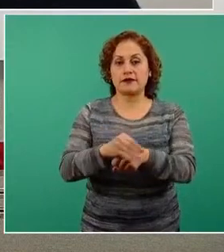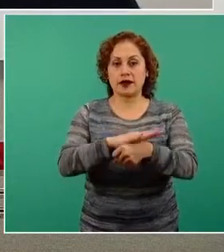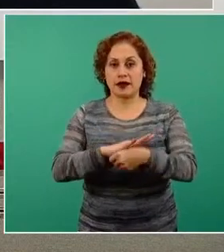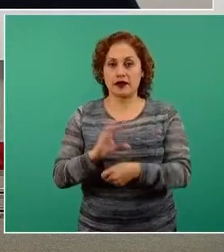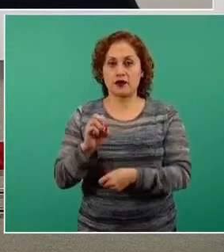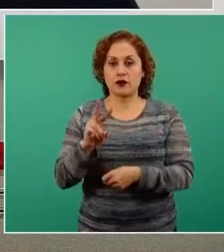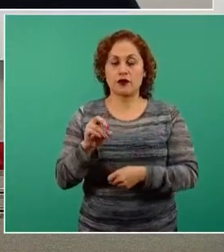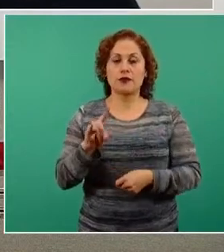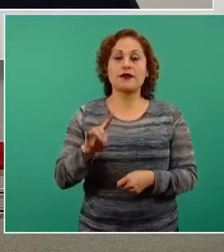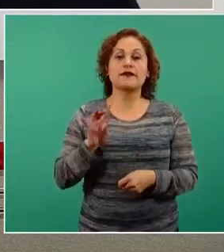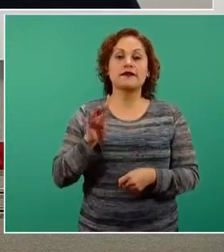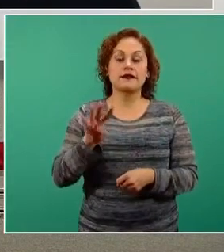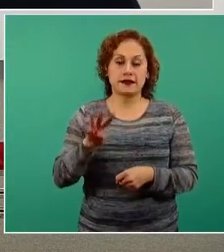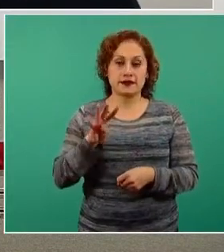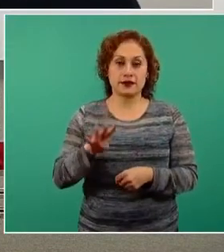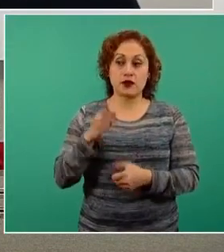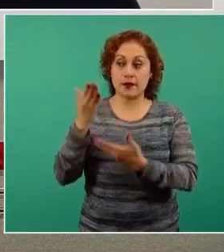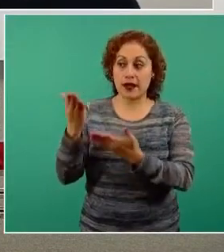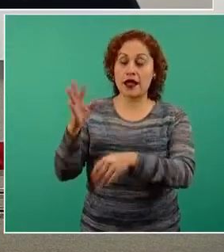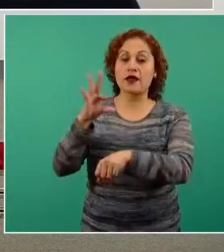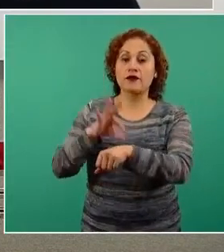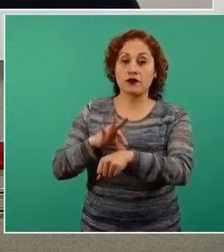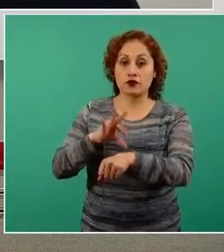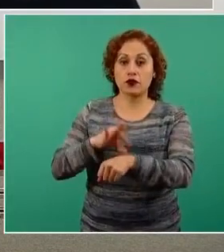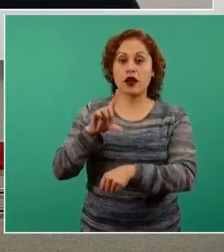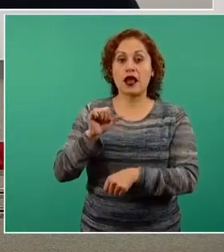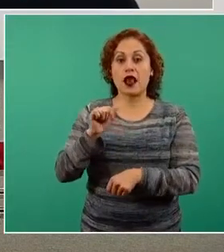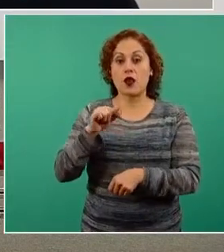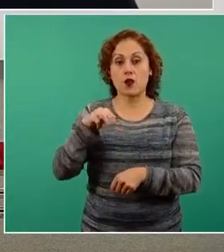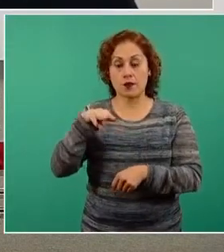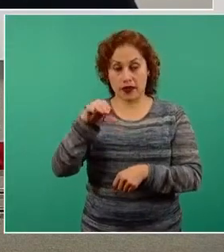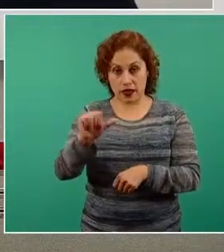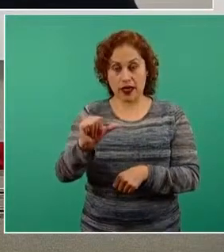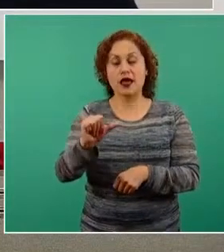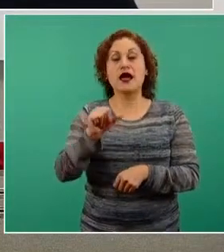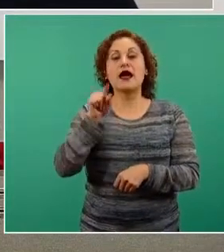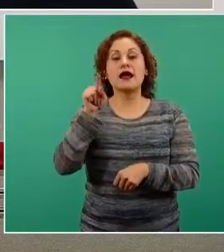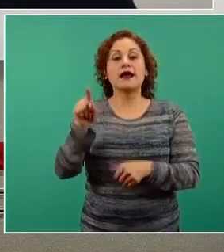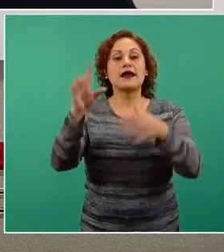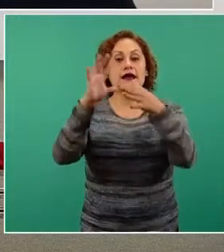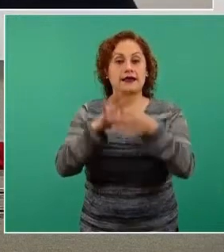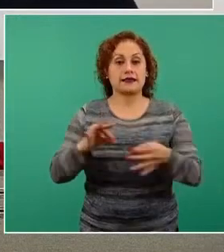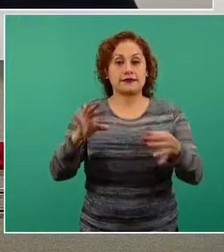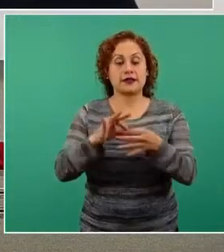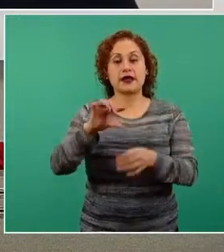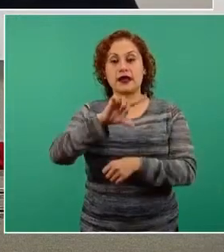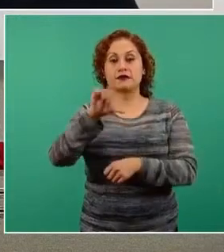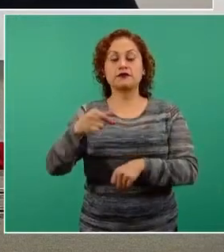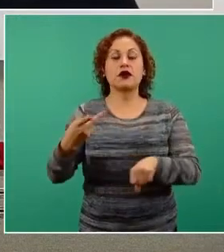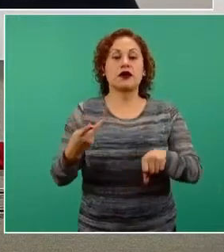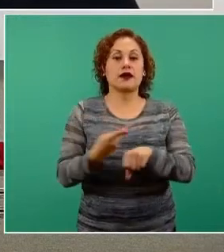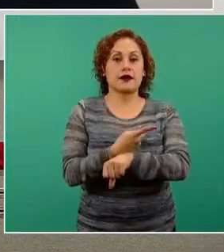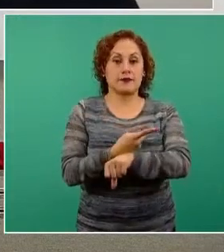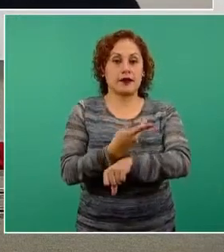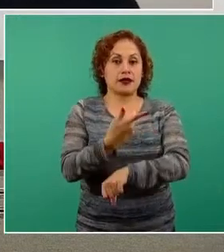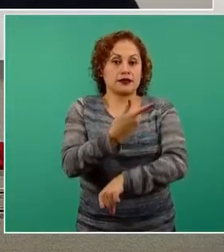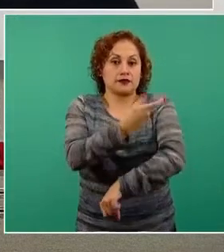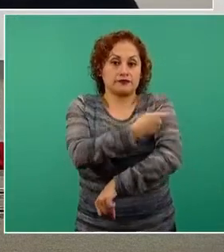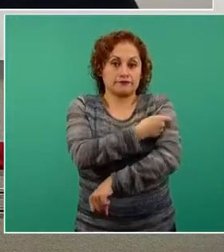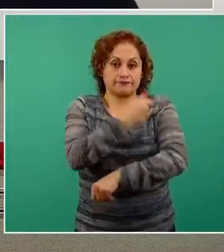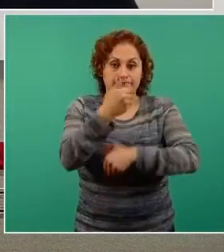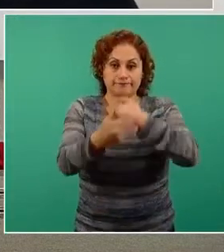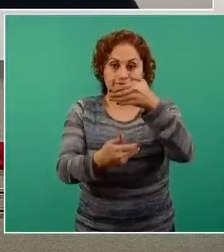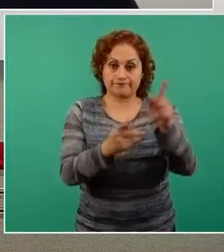Luis Alomía nos compartirá el informe de la Estrategia Nacional de